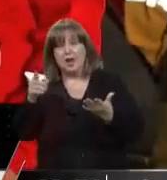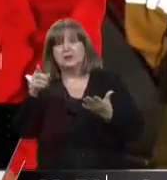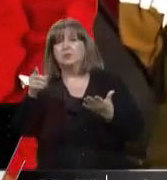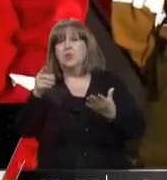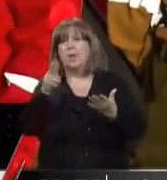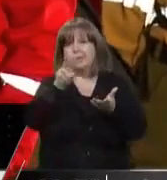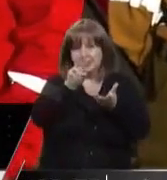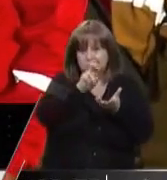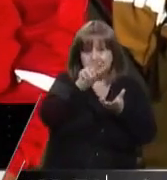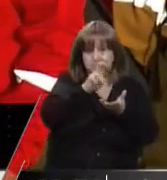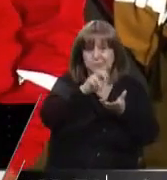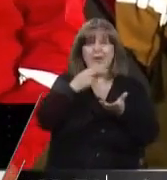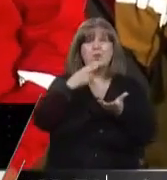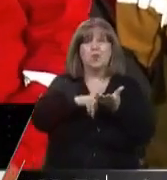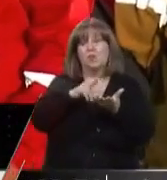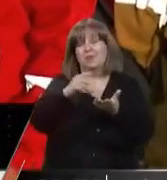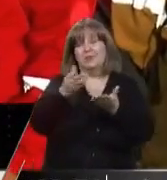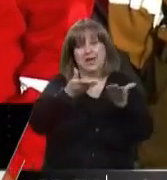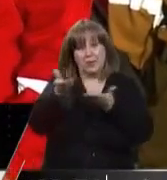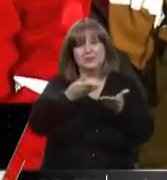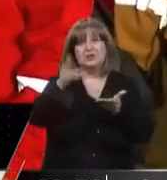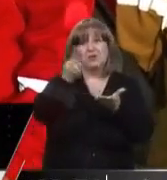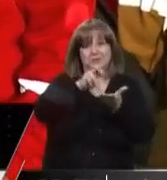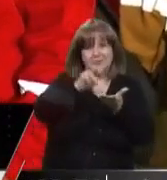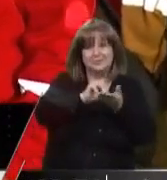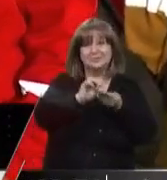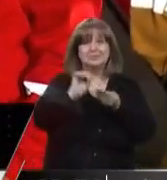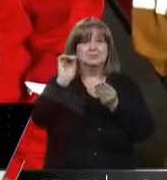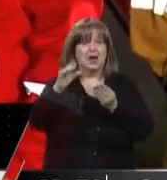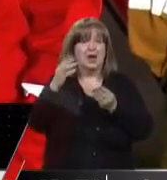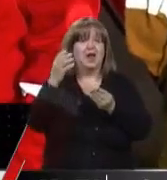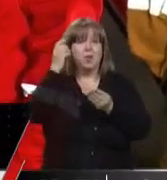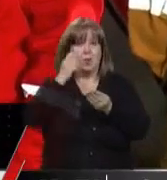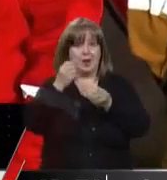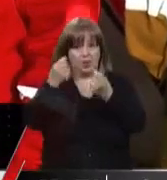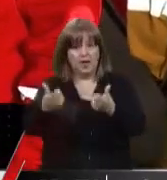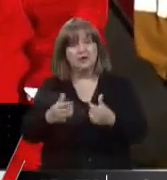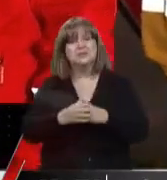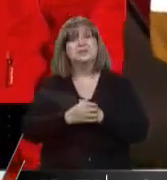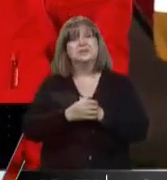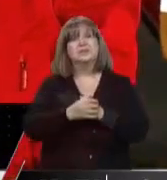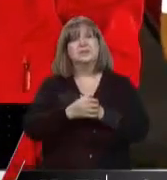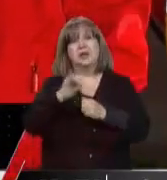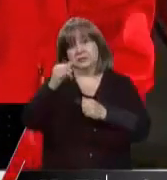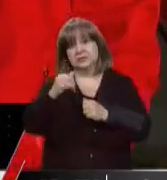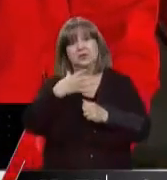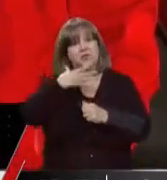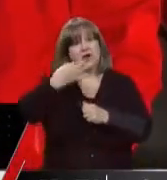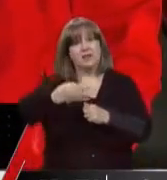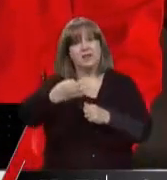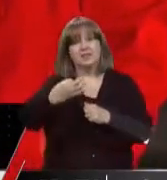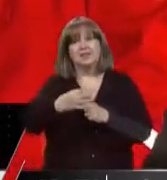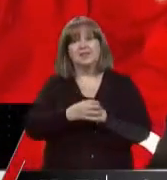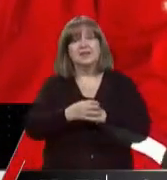funcionamiento, pero lo decíamos, con la inflación que estamos viviendo, todo es poco y necesitamos la ayuda de los vecinos. Sí, como